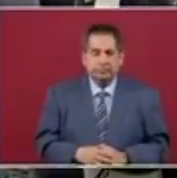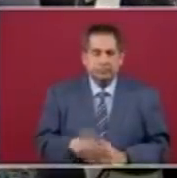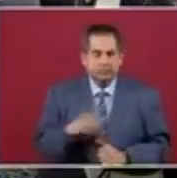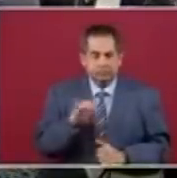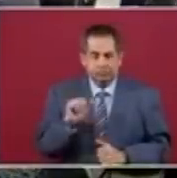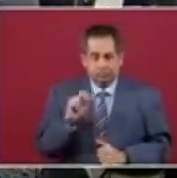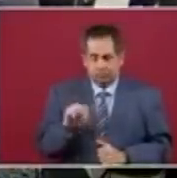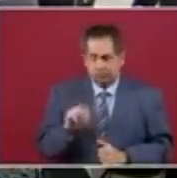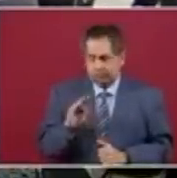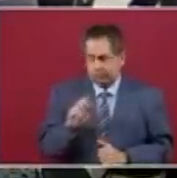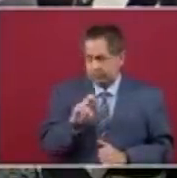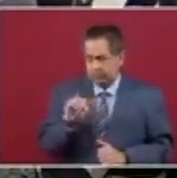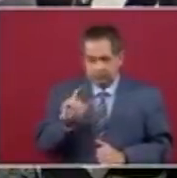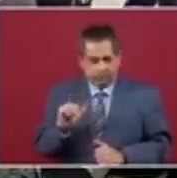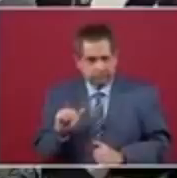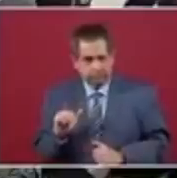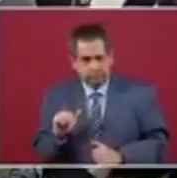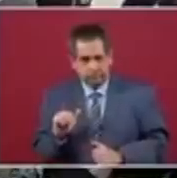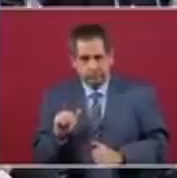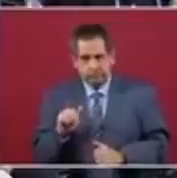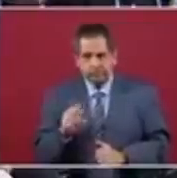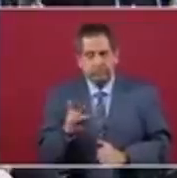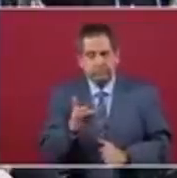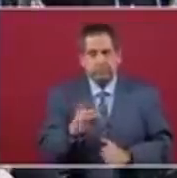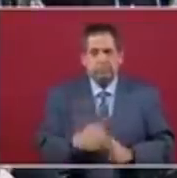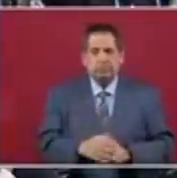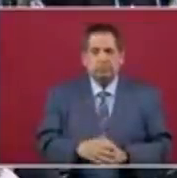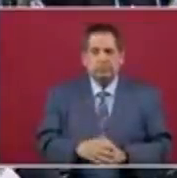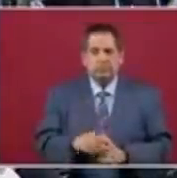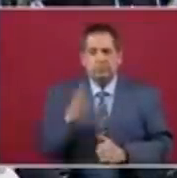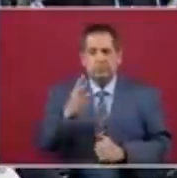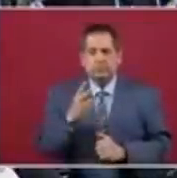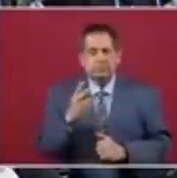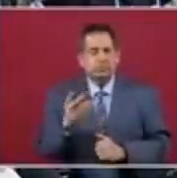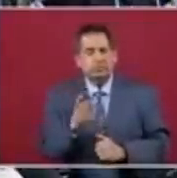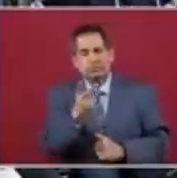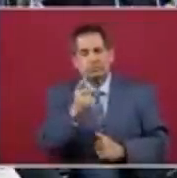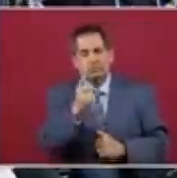del diario Ovaciones, señor presidente. Tres preguntas. La primera,